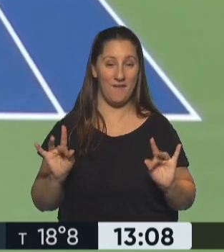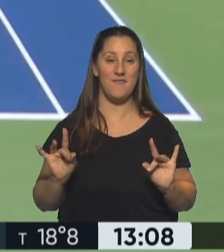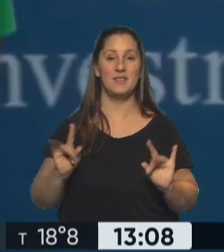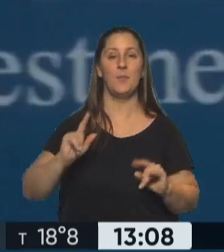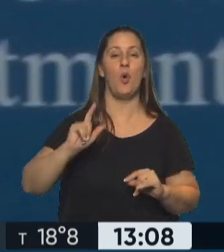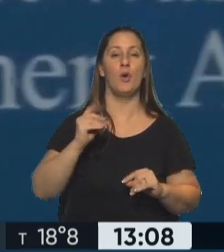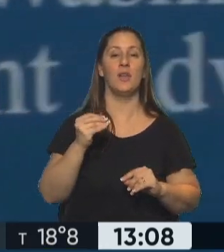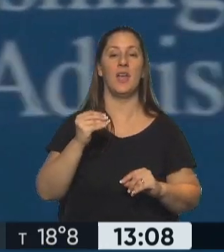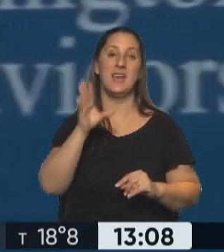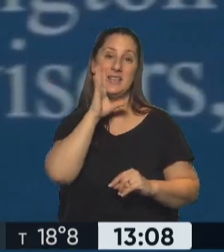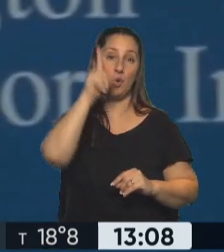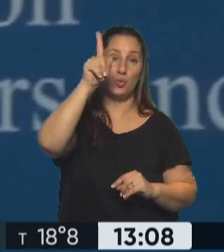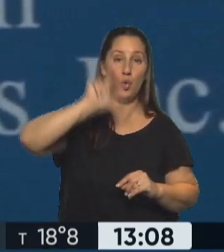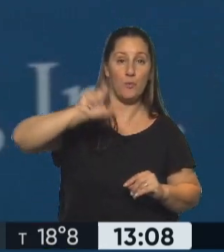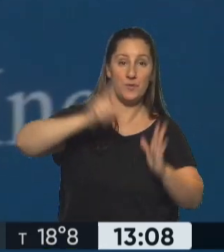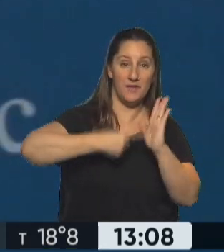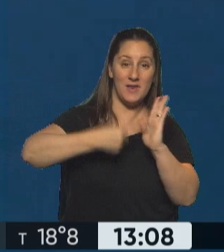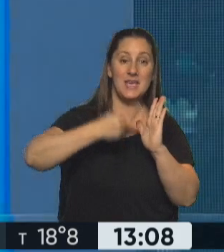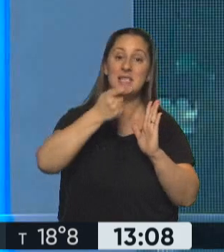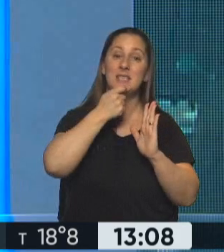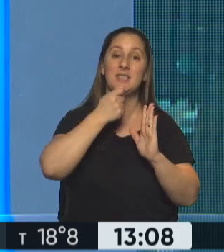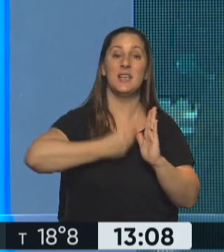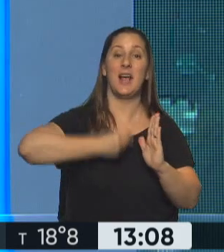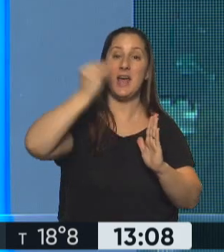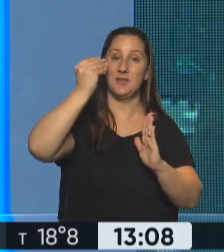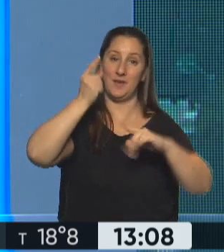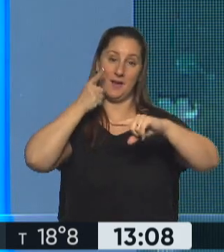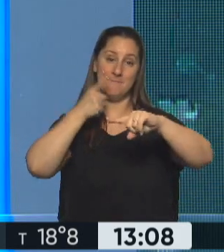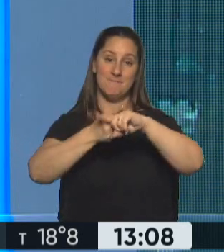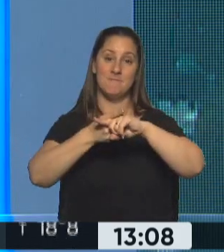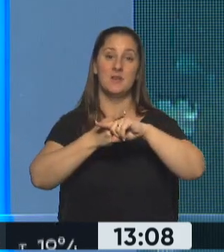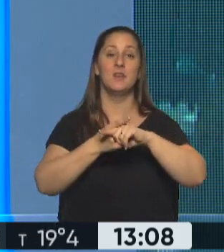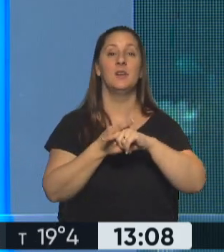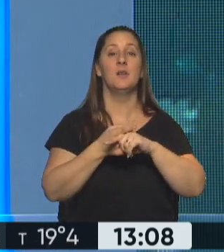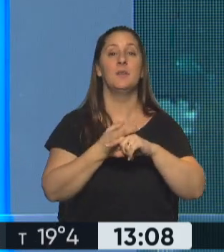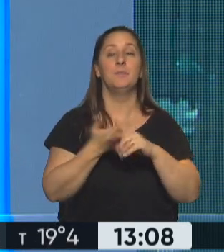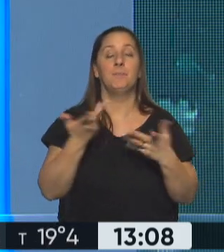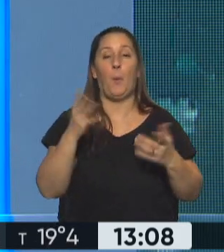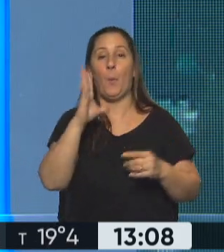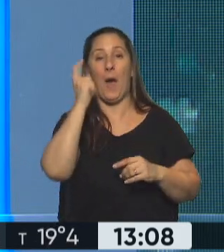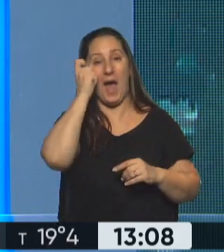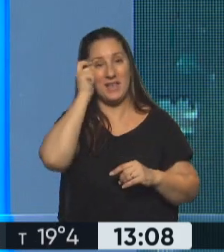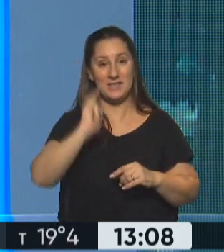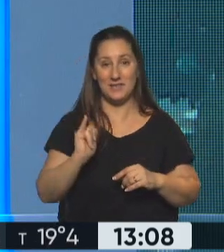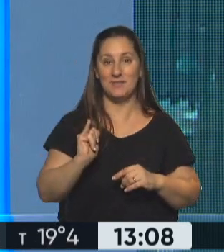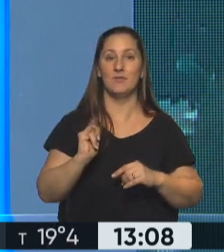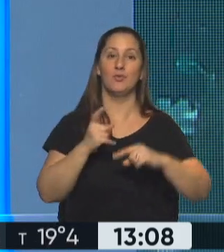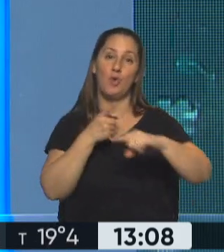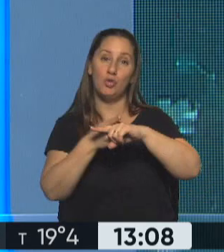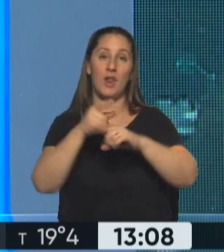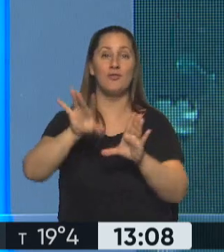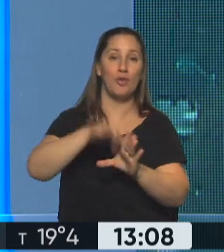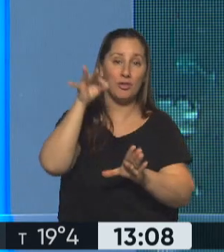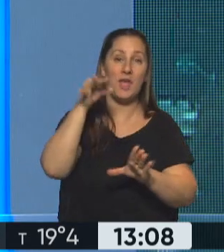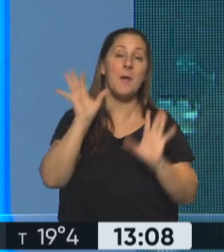el estadounidense, y encima, si pasa, ya lo está esperando Kirgios. No está teniendo buena suerte Báez con los cuadros, con los sorteos,